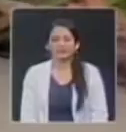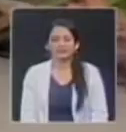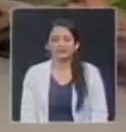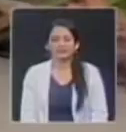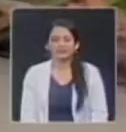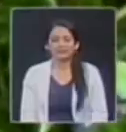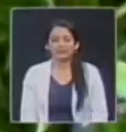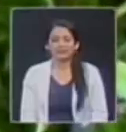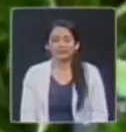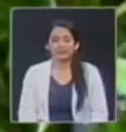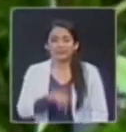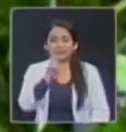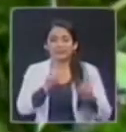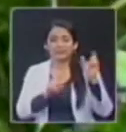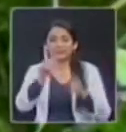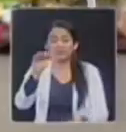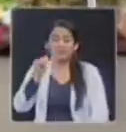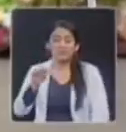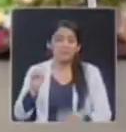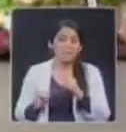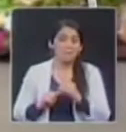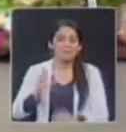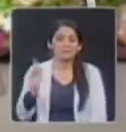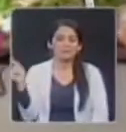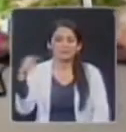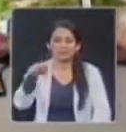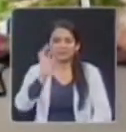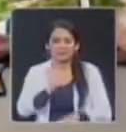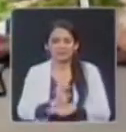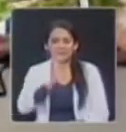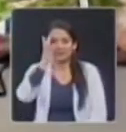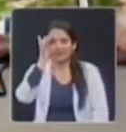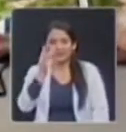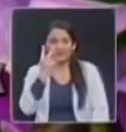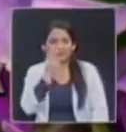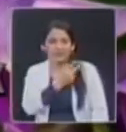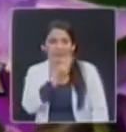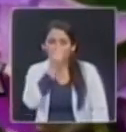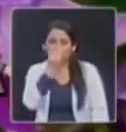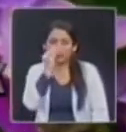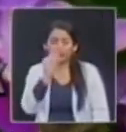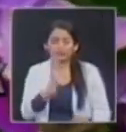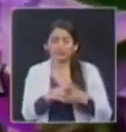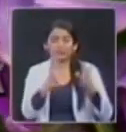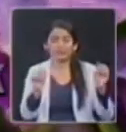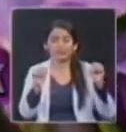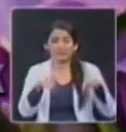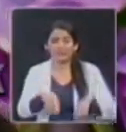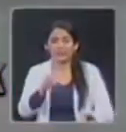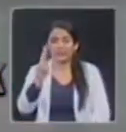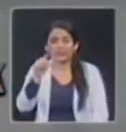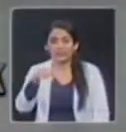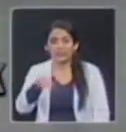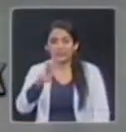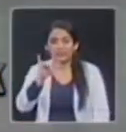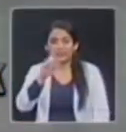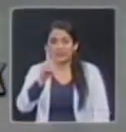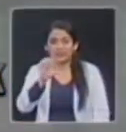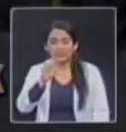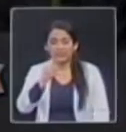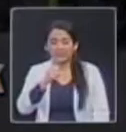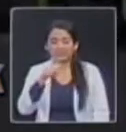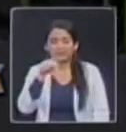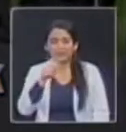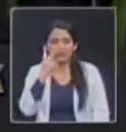Más de 1000 especialistas han llegado al Ecuador, que es considerado como uno de los países con los índices más altos del mundo en orquídeas, para conocer y